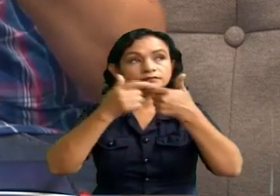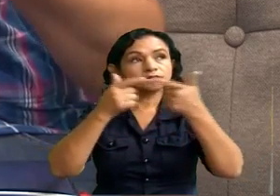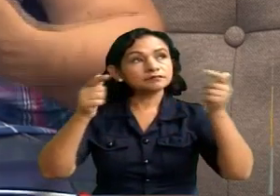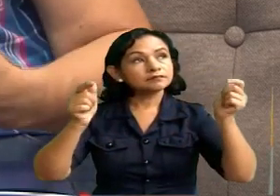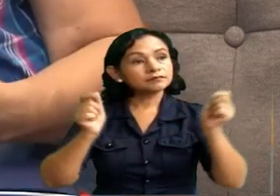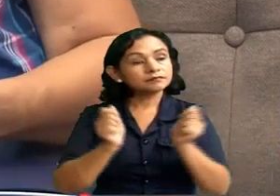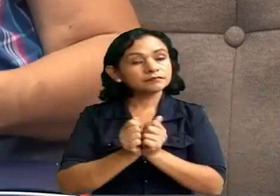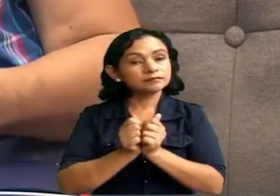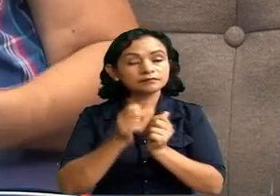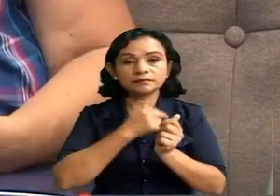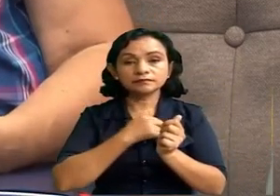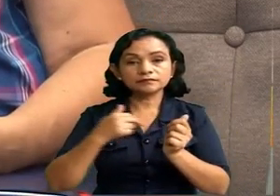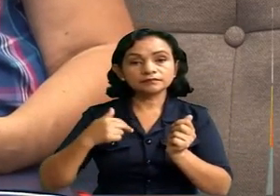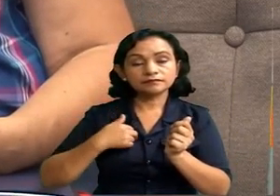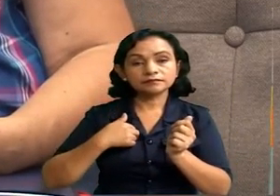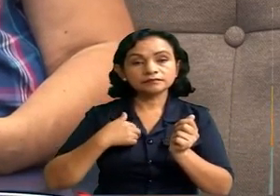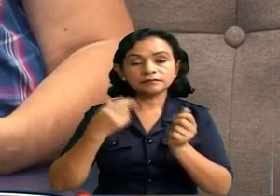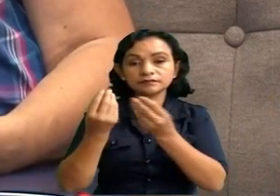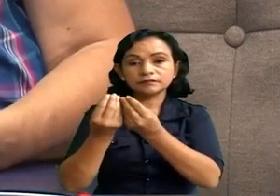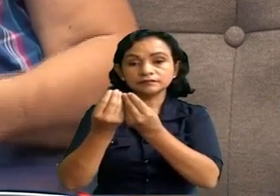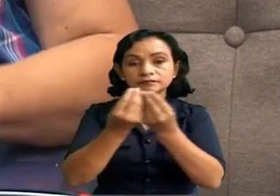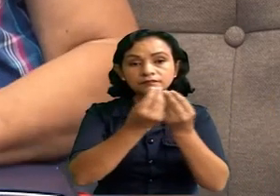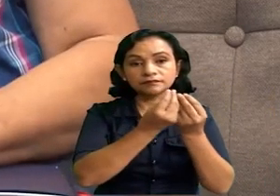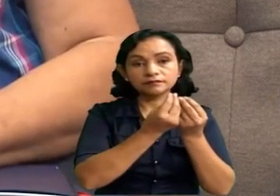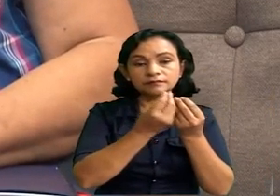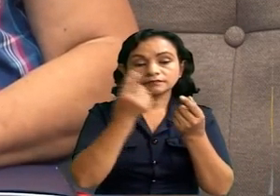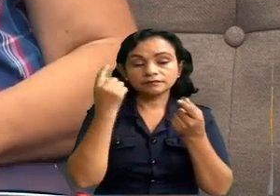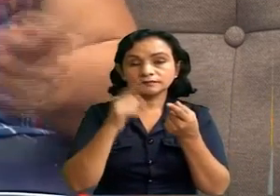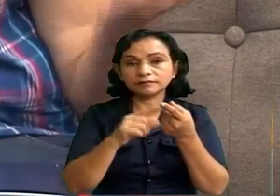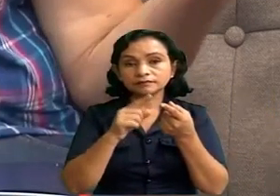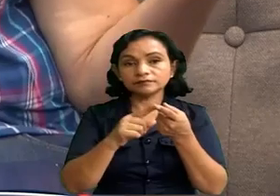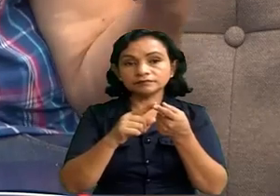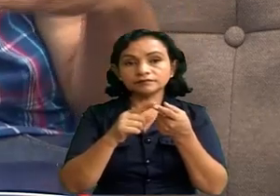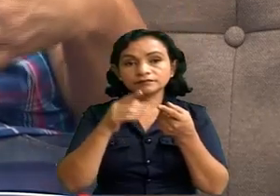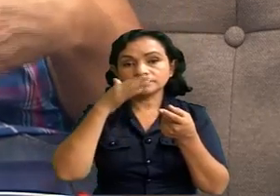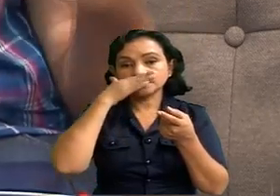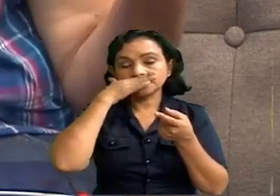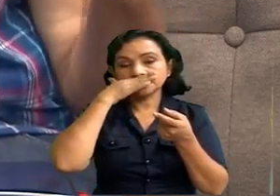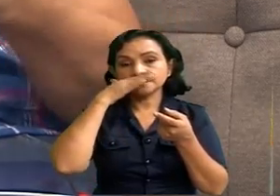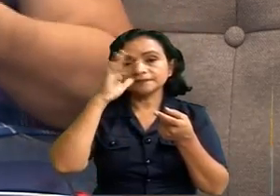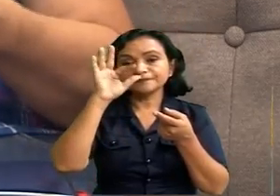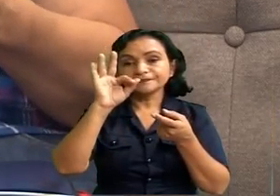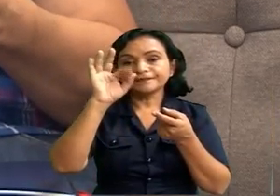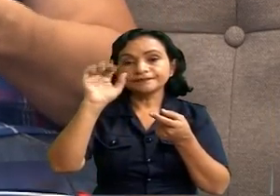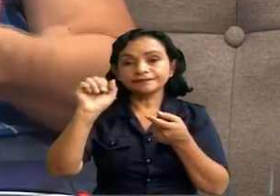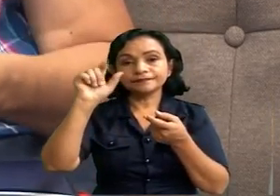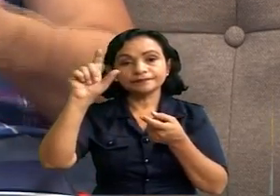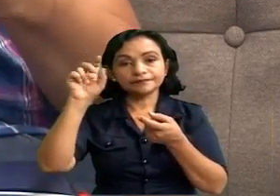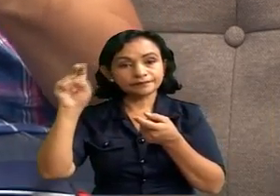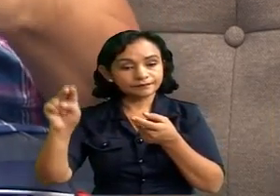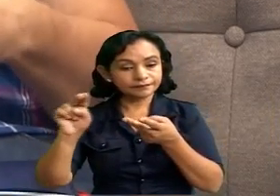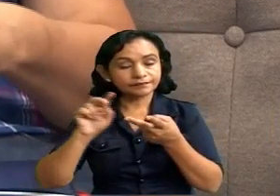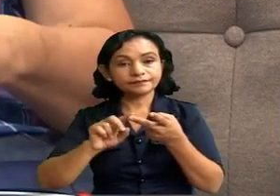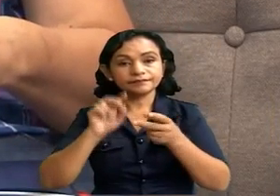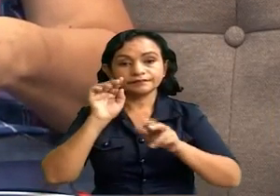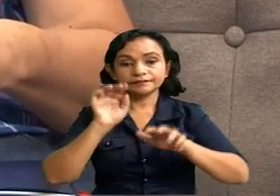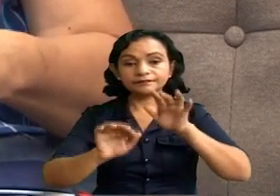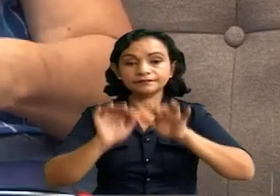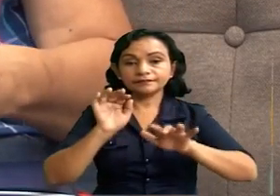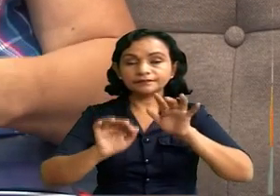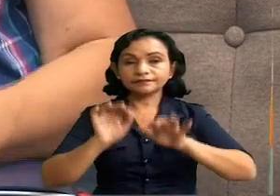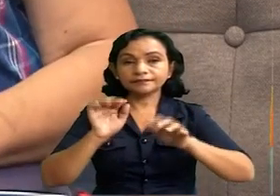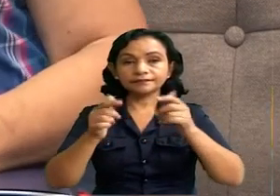se compone de manera plural. Habemos militantes del Frente Sandinista, de la bancada, pero el secretario, en este